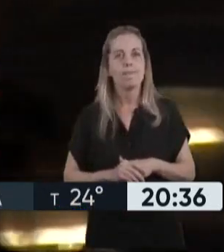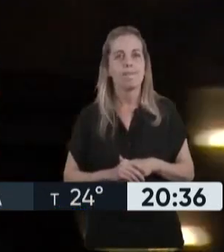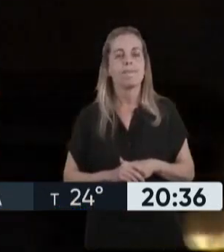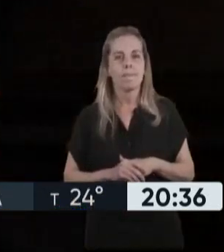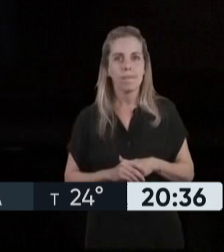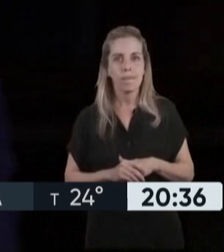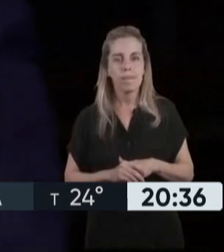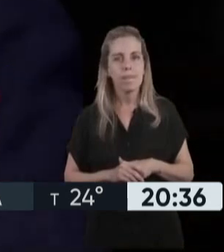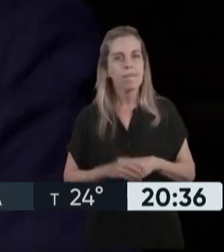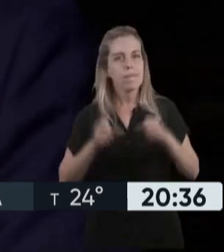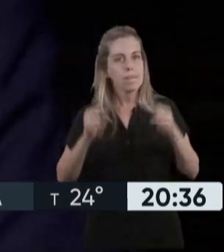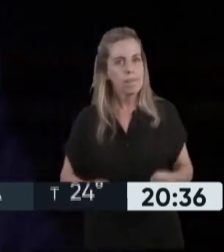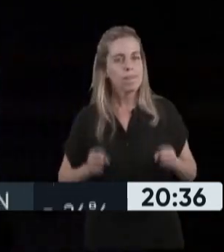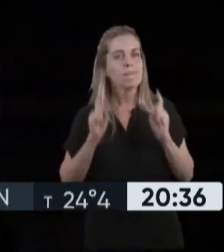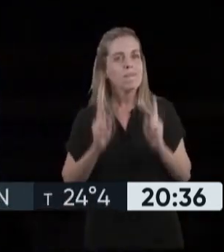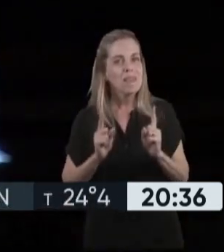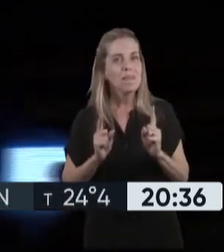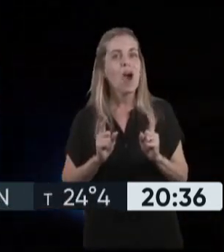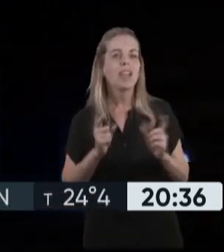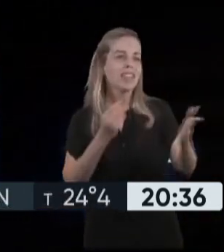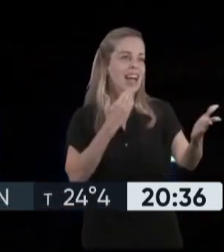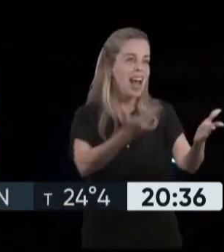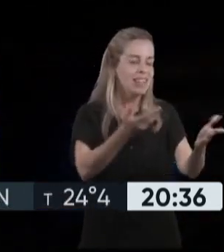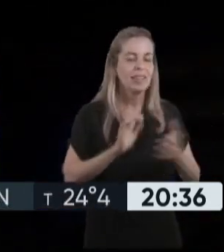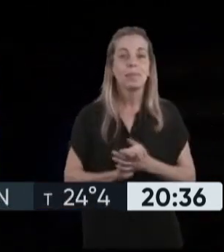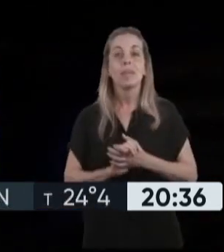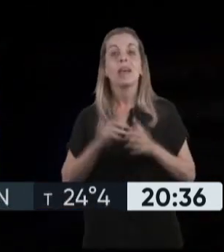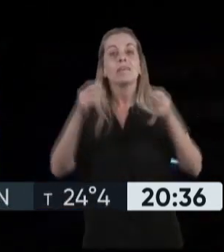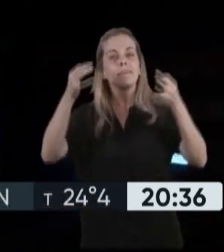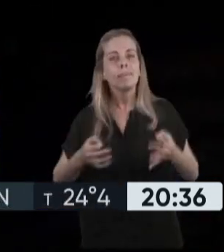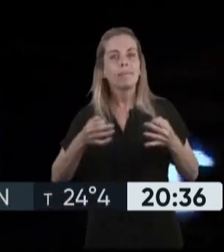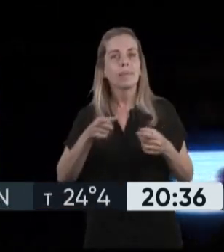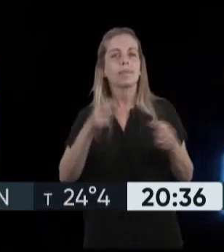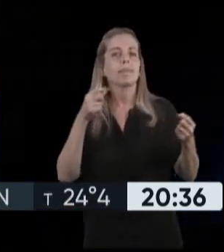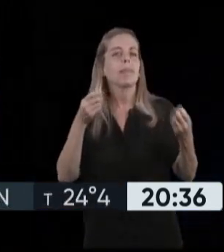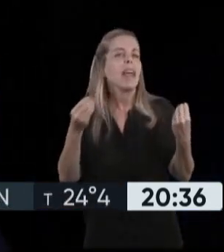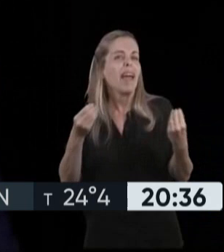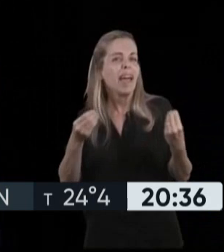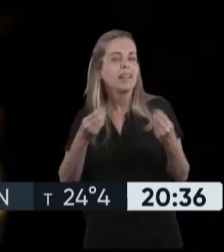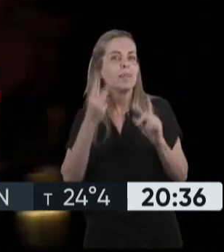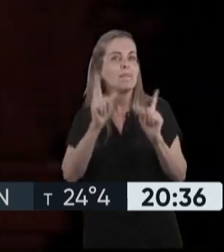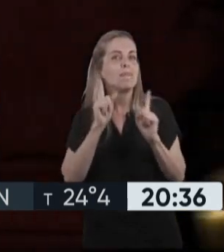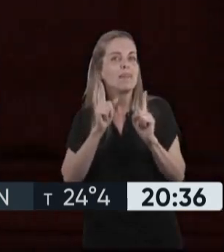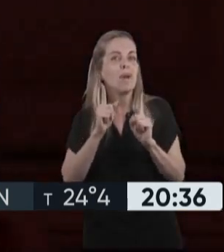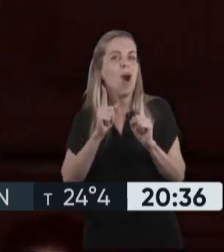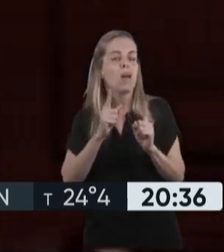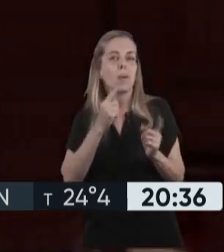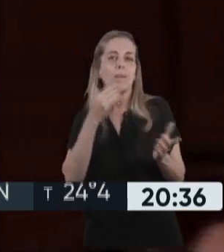confirmar el contrato, gracias, confirmar el contrato que hace dos años